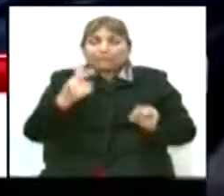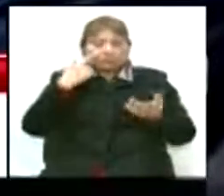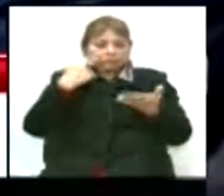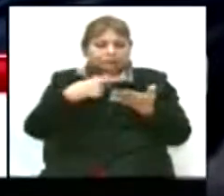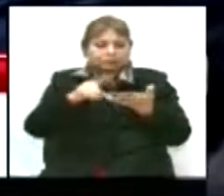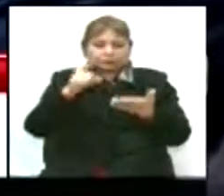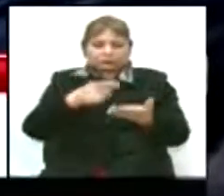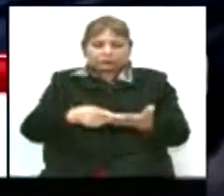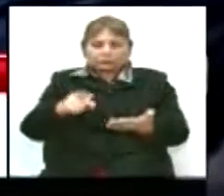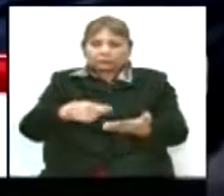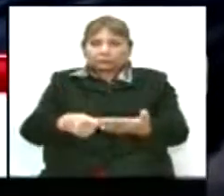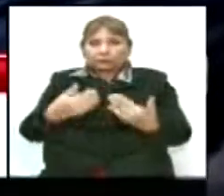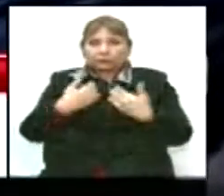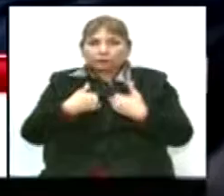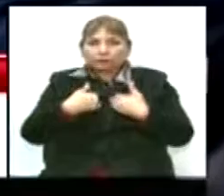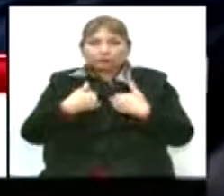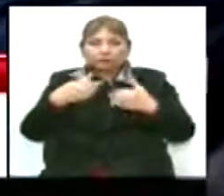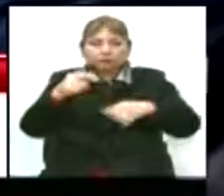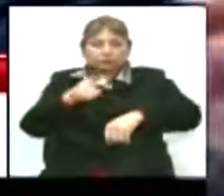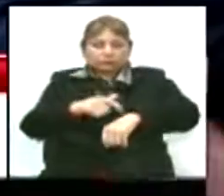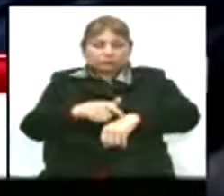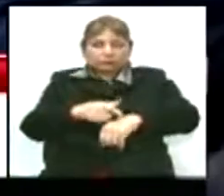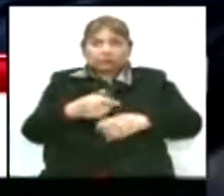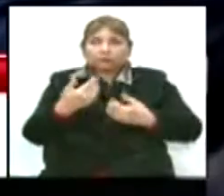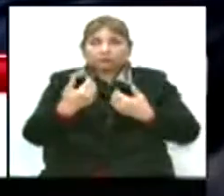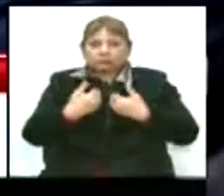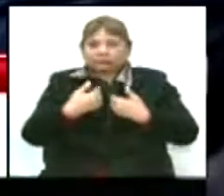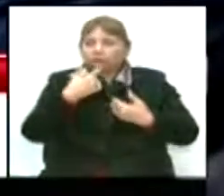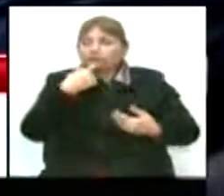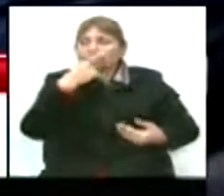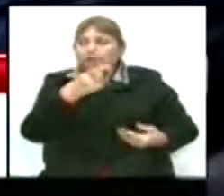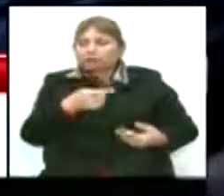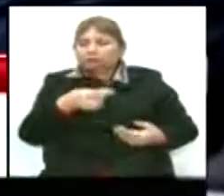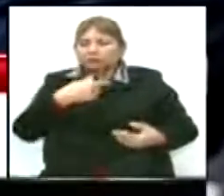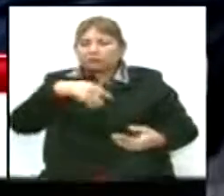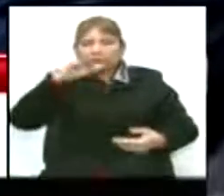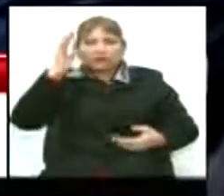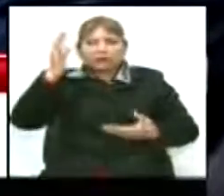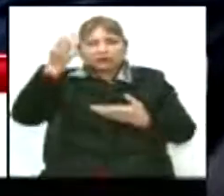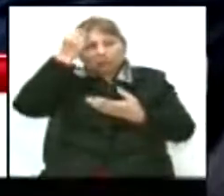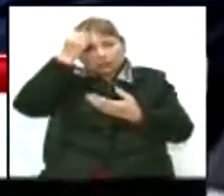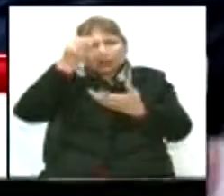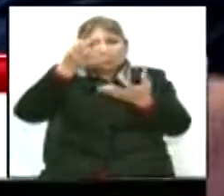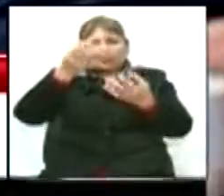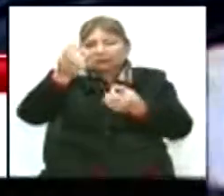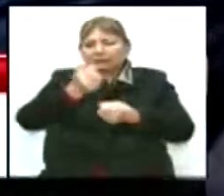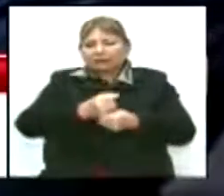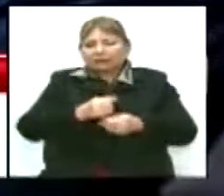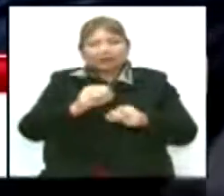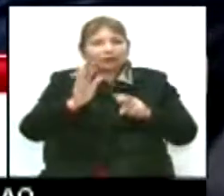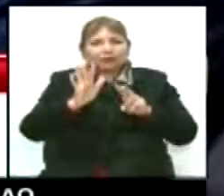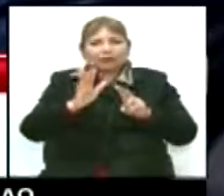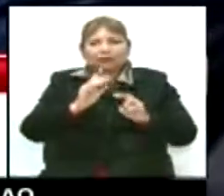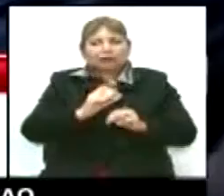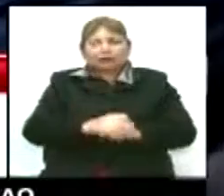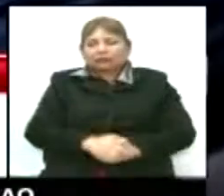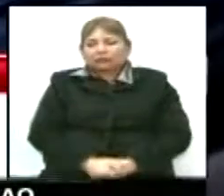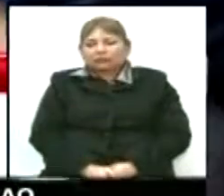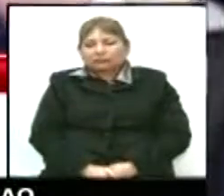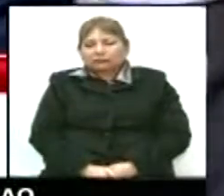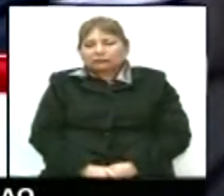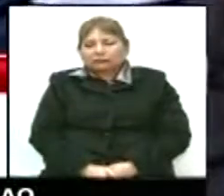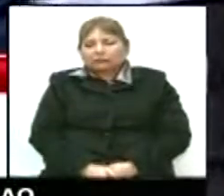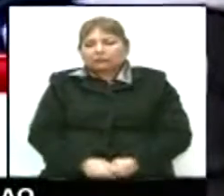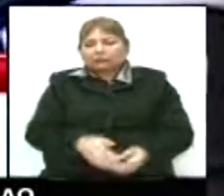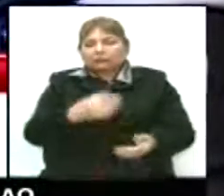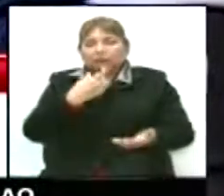revisando con el tiempo que tenemos, y usted mismo lo ha dicho, se ha recogido un aporte, 7 miembros. Esos no son aportes sustanciales,